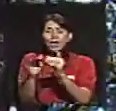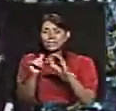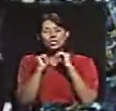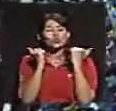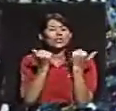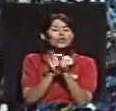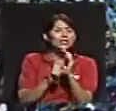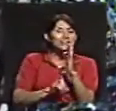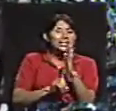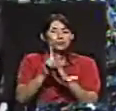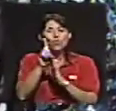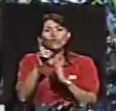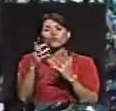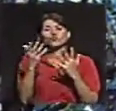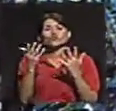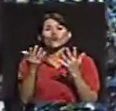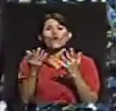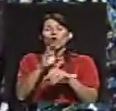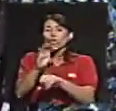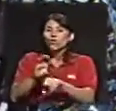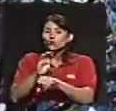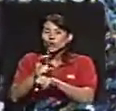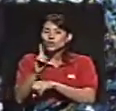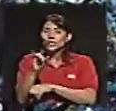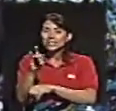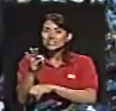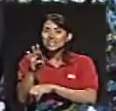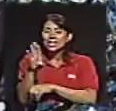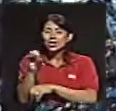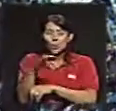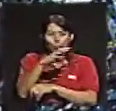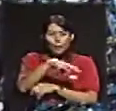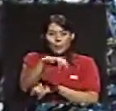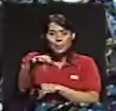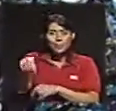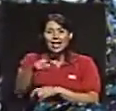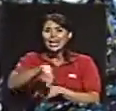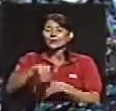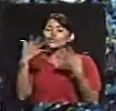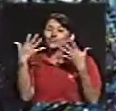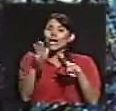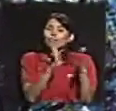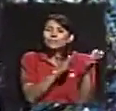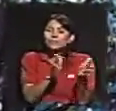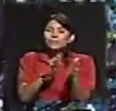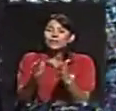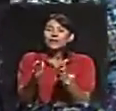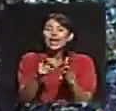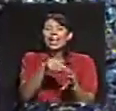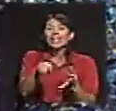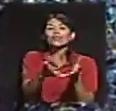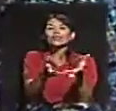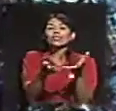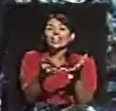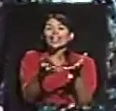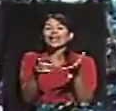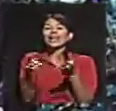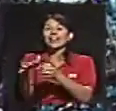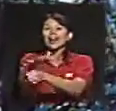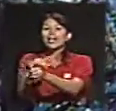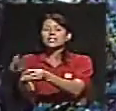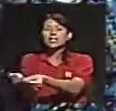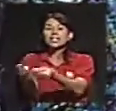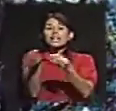desarrollo, consejos de distrito, quieren que se les dé esa isla, pero no en concesión,